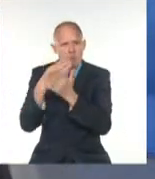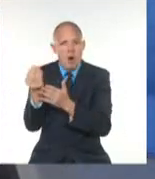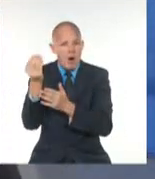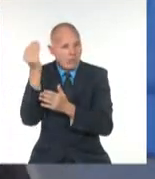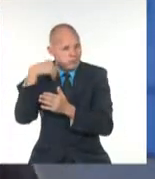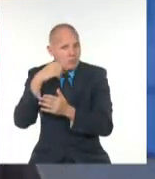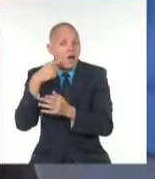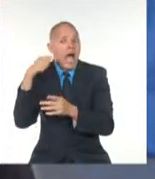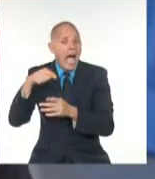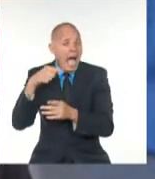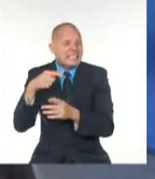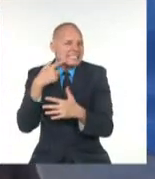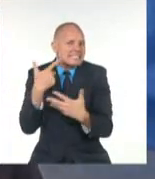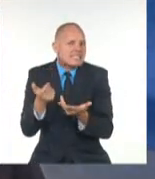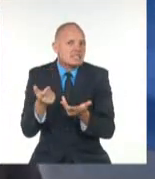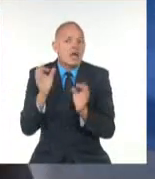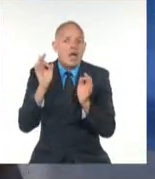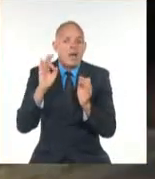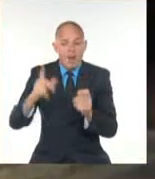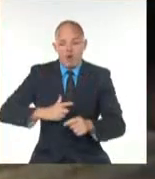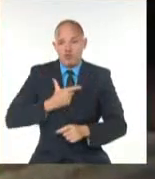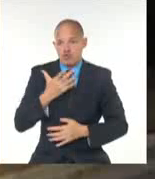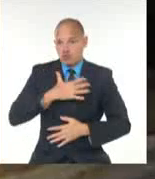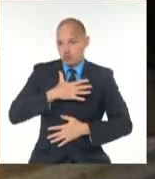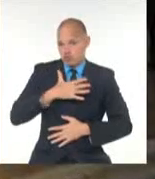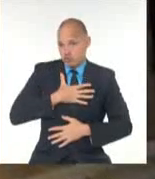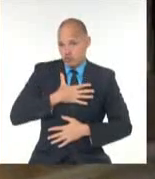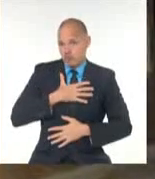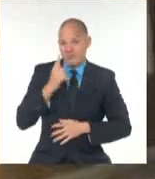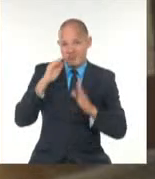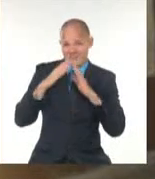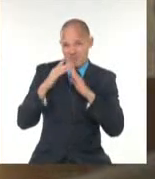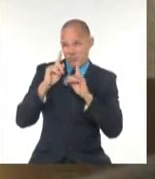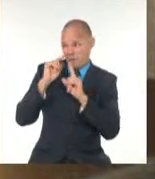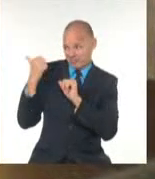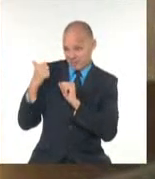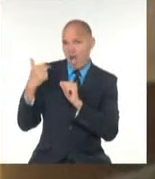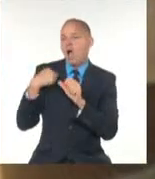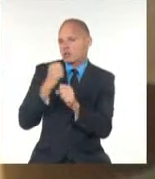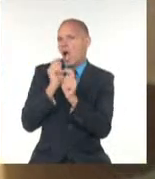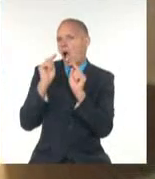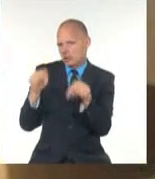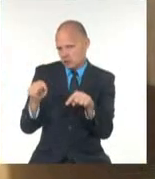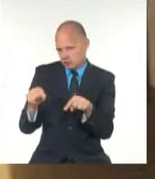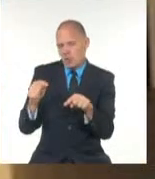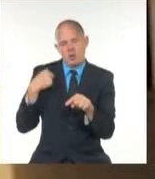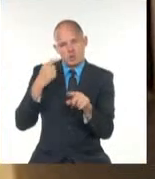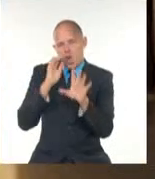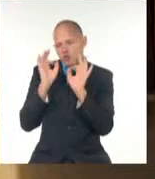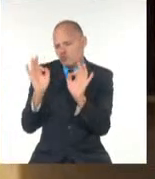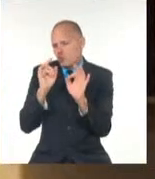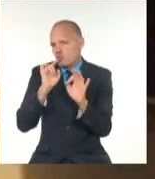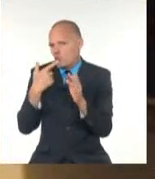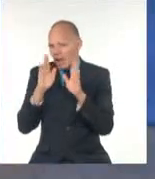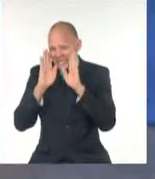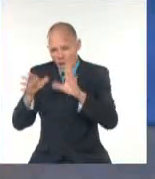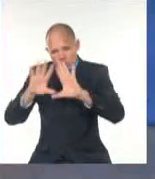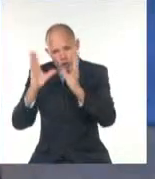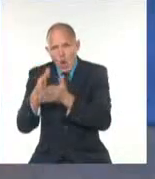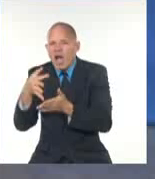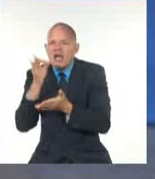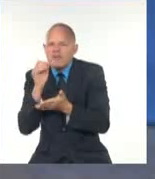a valorizar la cultura, más bien de este producto, que es el café, desde sus diversas esferas de